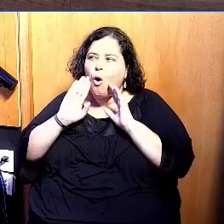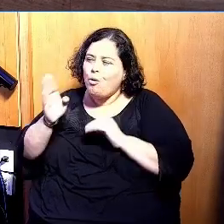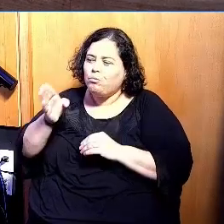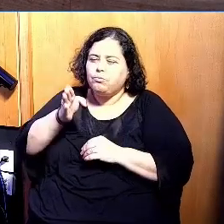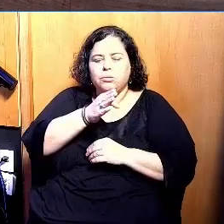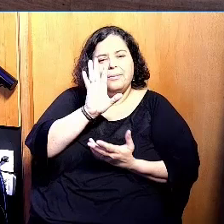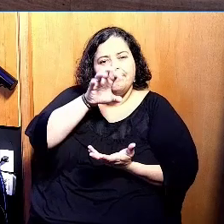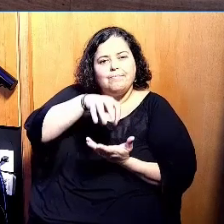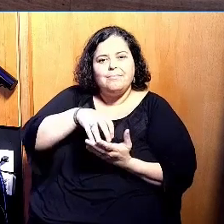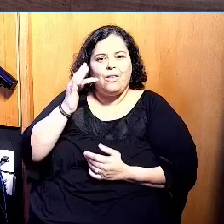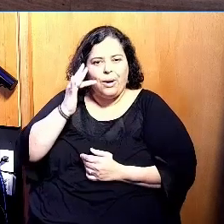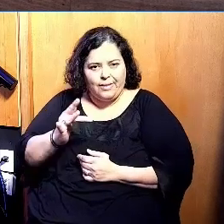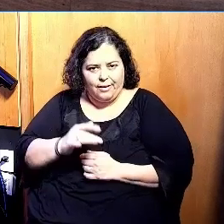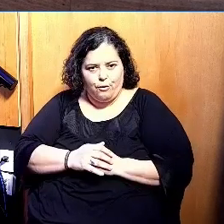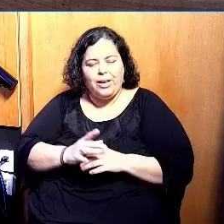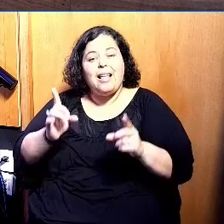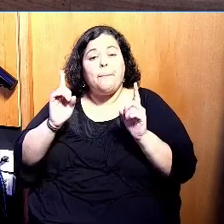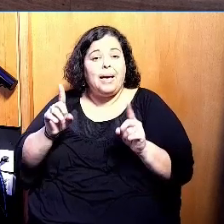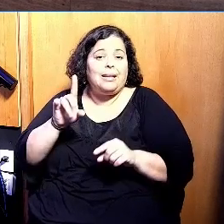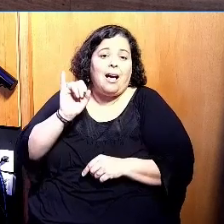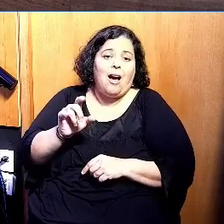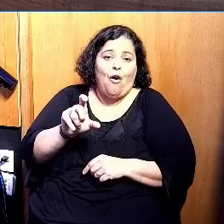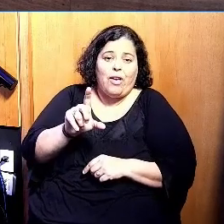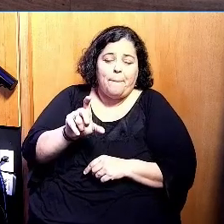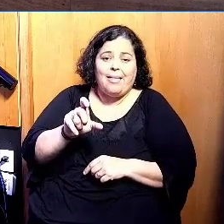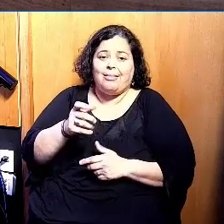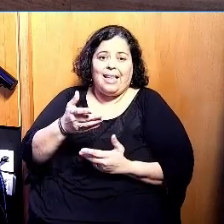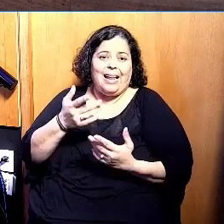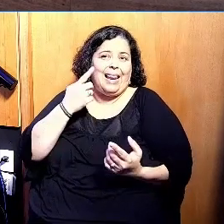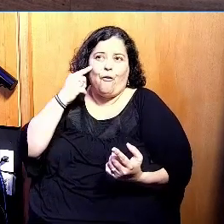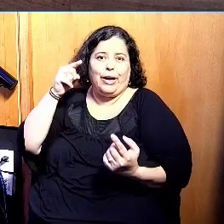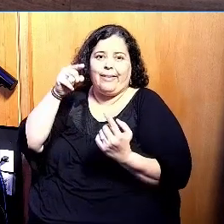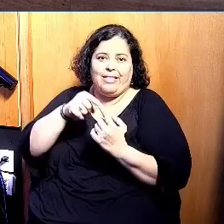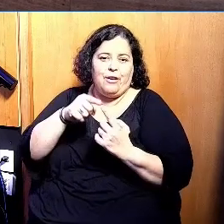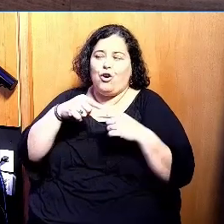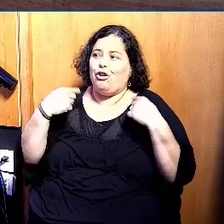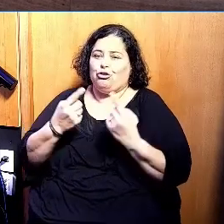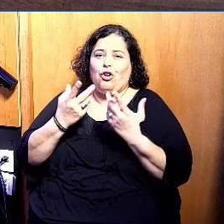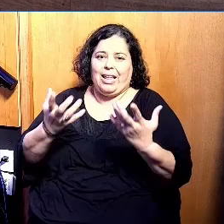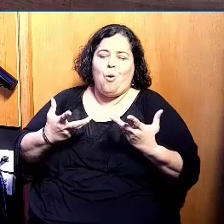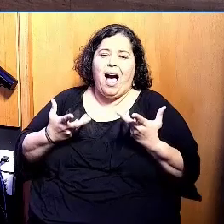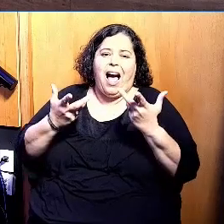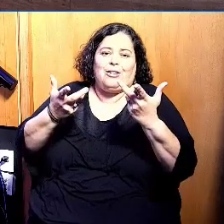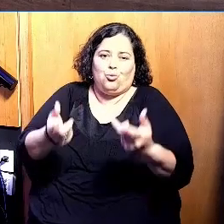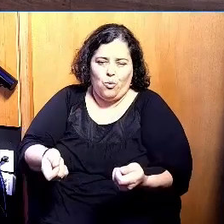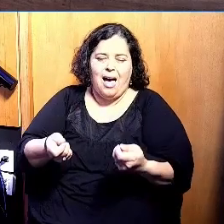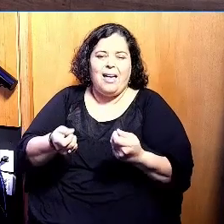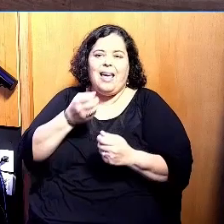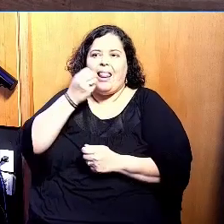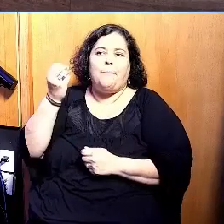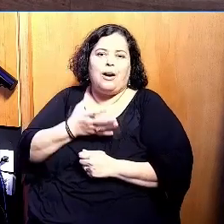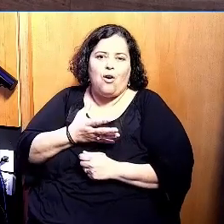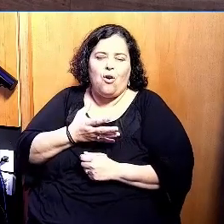y obviamente a la intención que tenemos de ayudar en las mejoras de